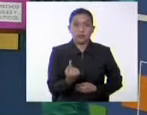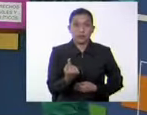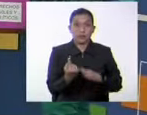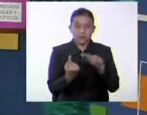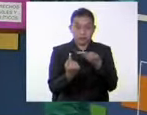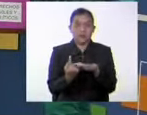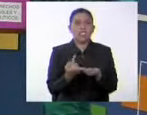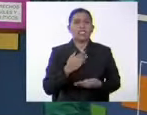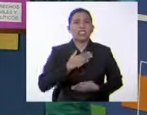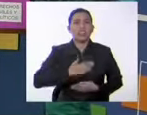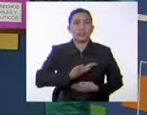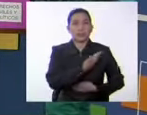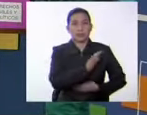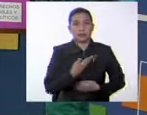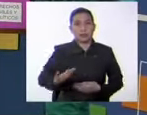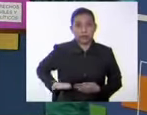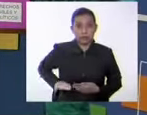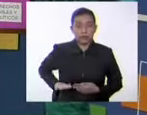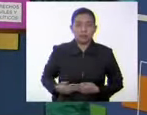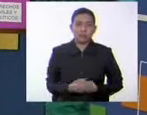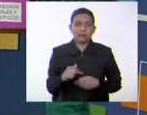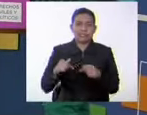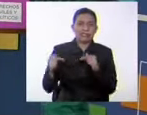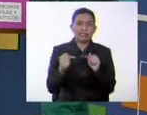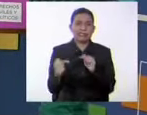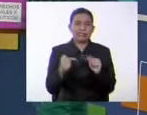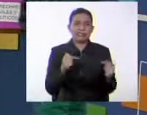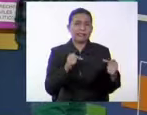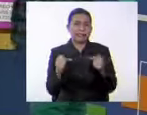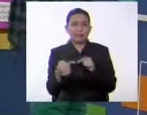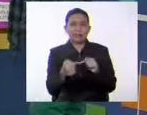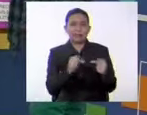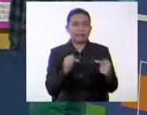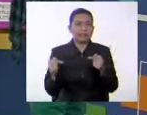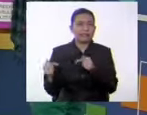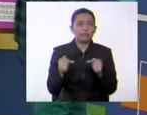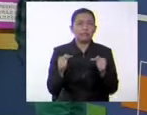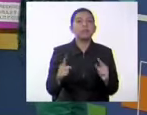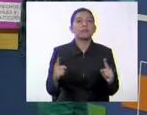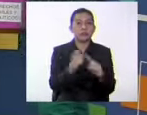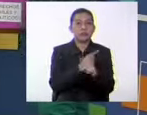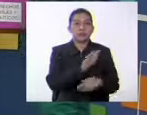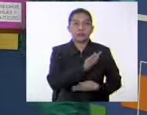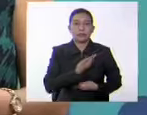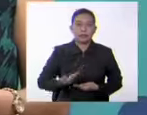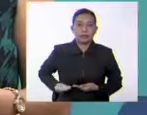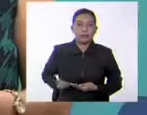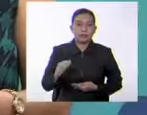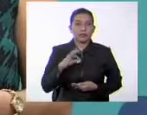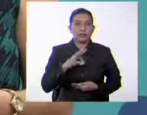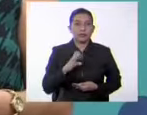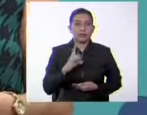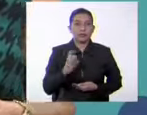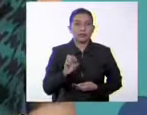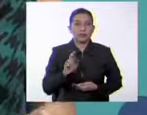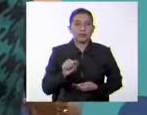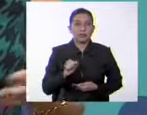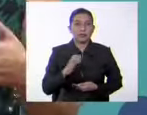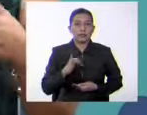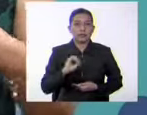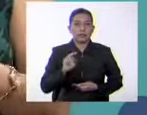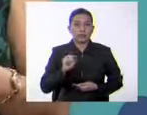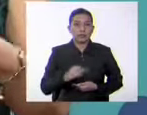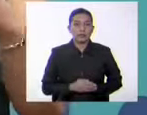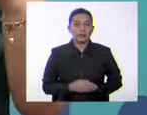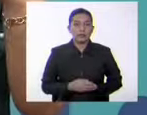ser presidente de la República, y por estos pleitos, ¿verdad?, él terminó siendo presidente de la Federación, pero además trasladó